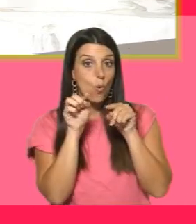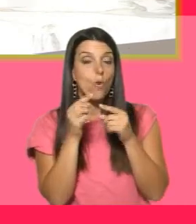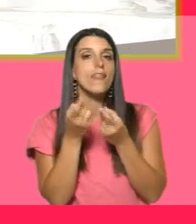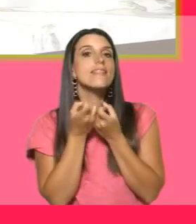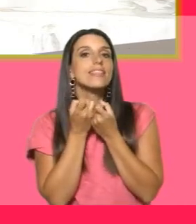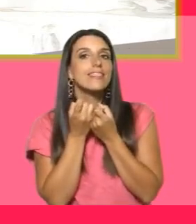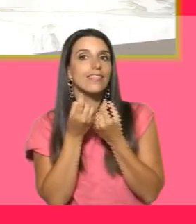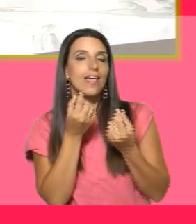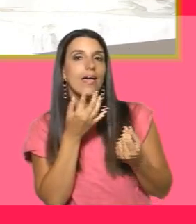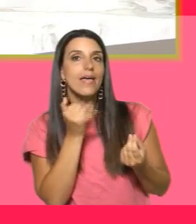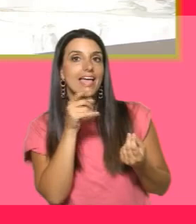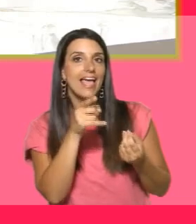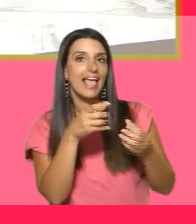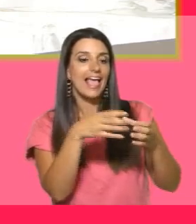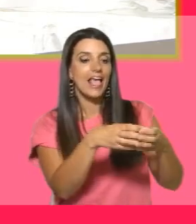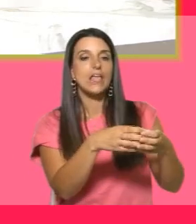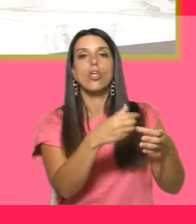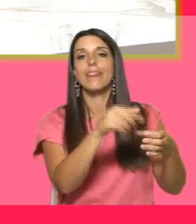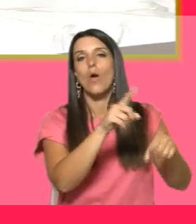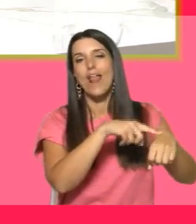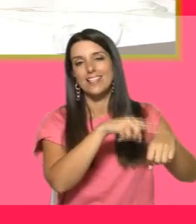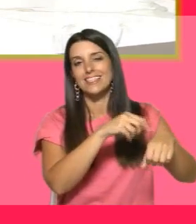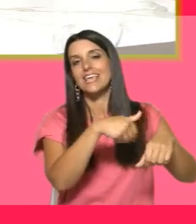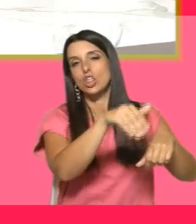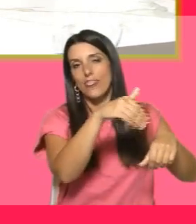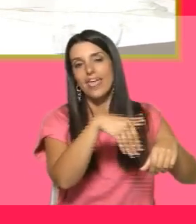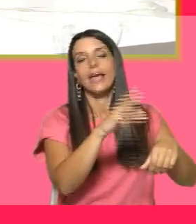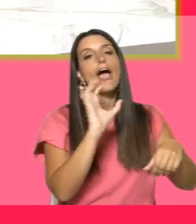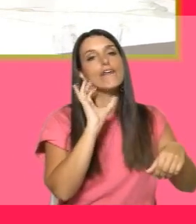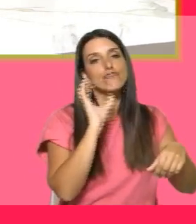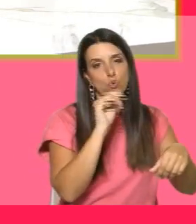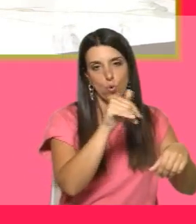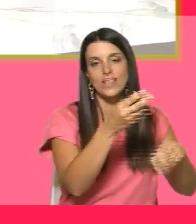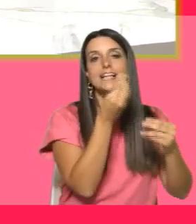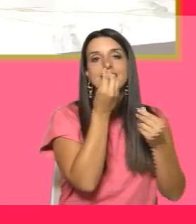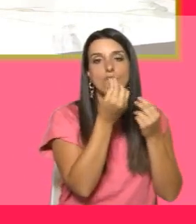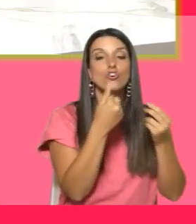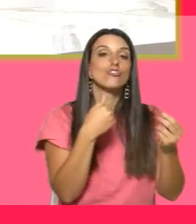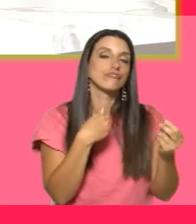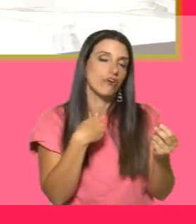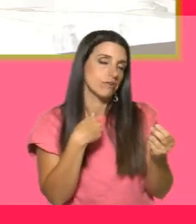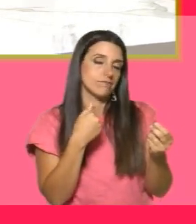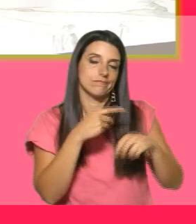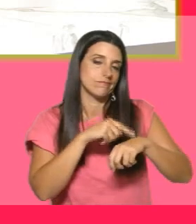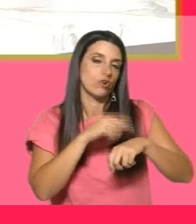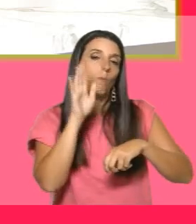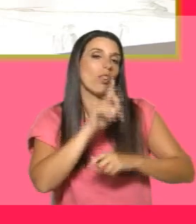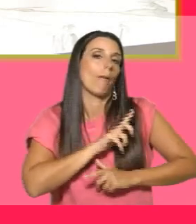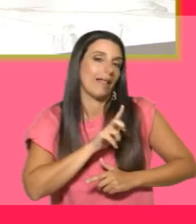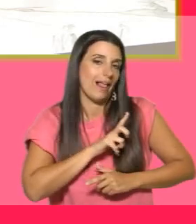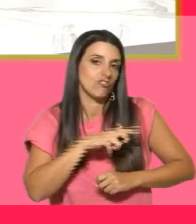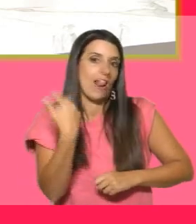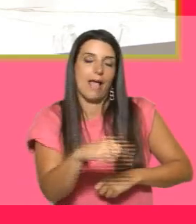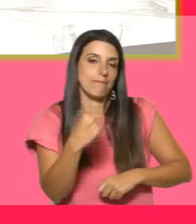hacer es esto, dejarlo macerar un ratito más para que las frutas te agarren un poco más el sabor. Yo ahora lo voy a poner directo, pero no pasa